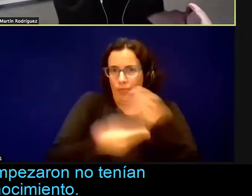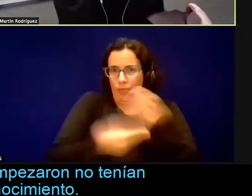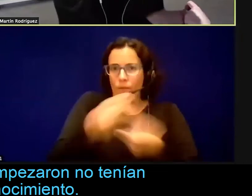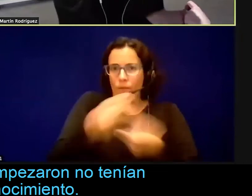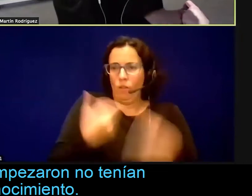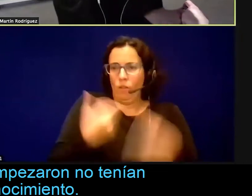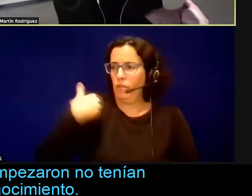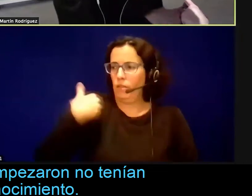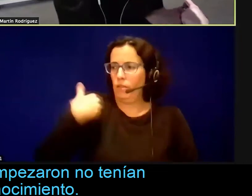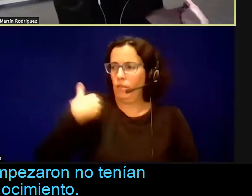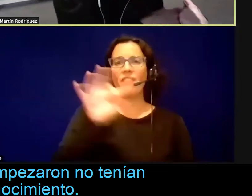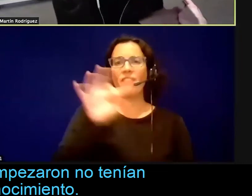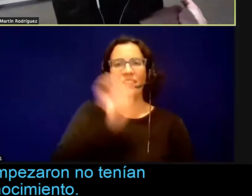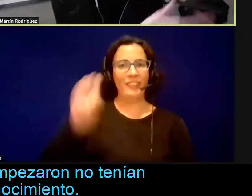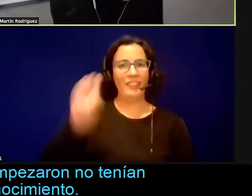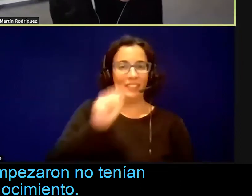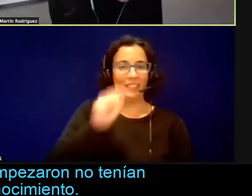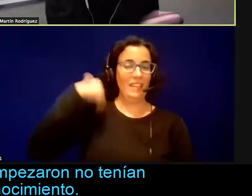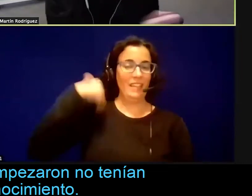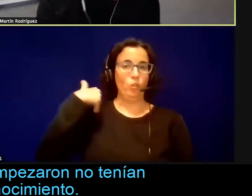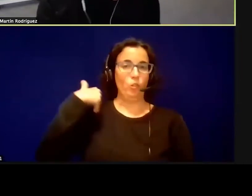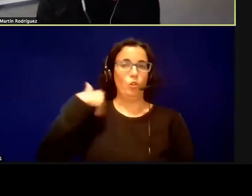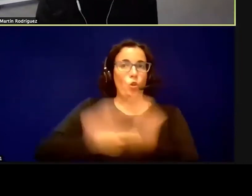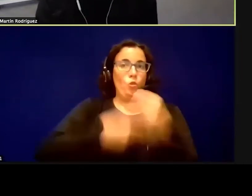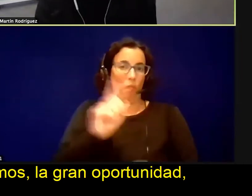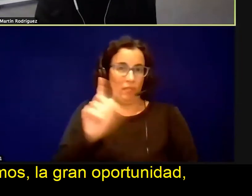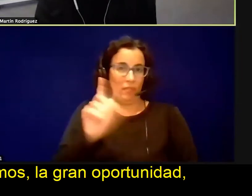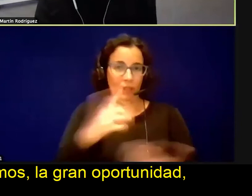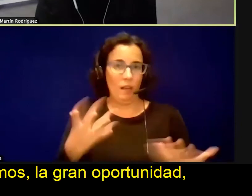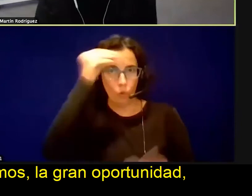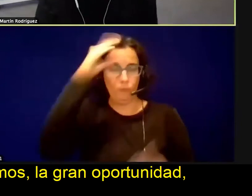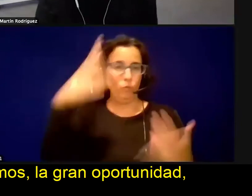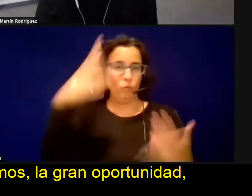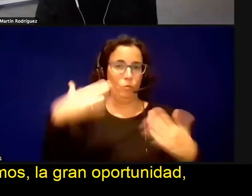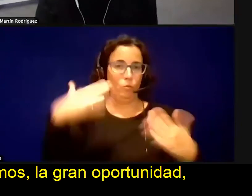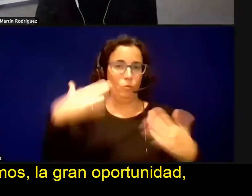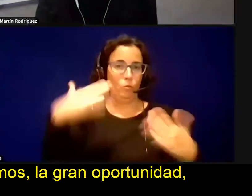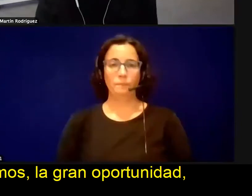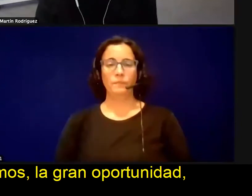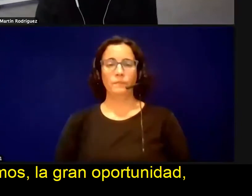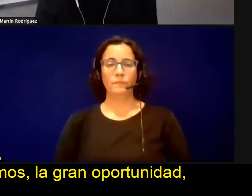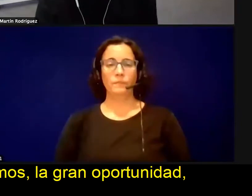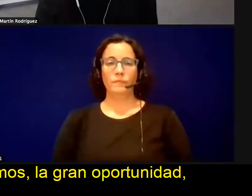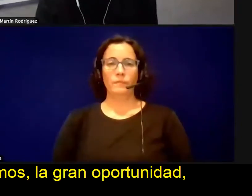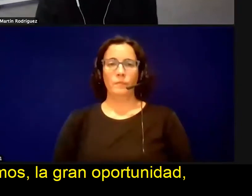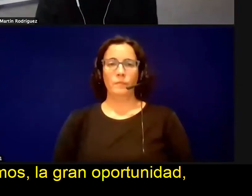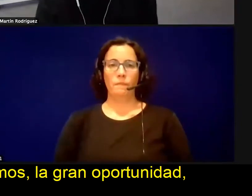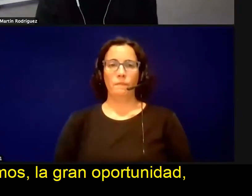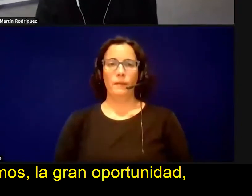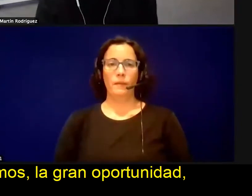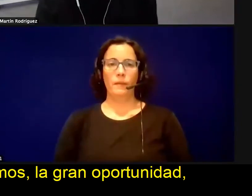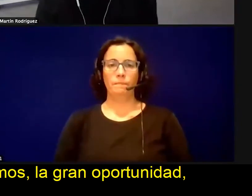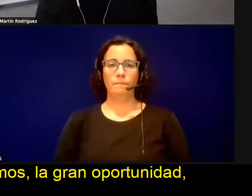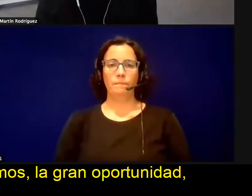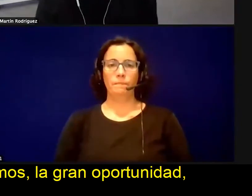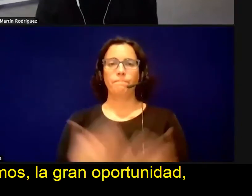pensaron no tenían ese tipo de conocimiento. Sí, yo creo que ese es el gran reto, ¿no?